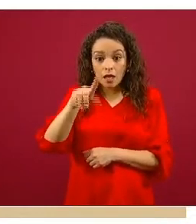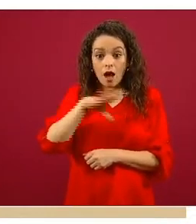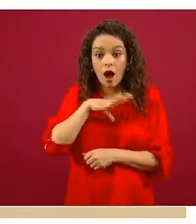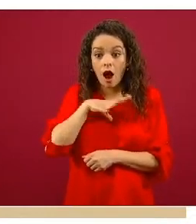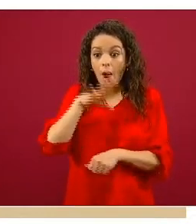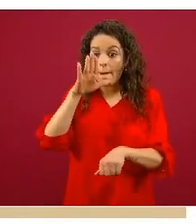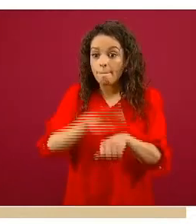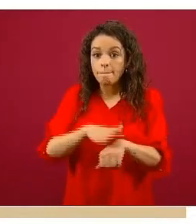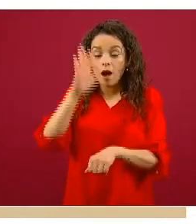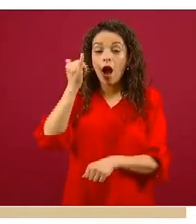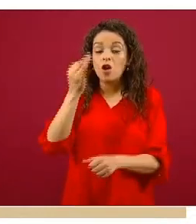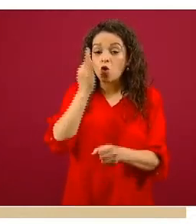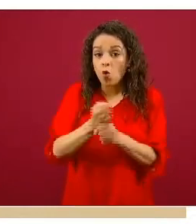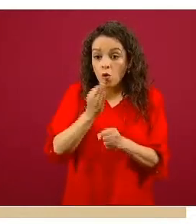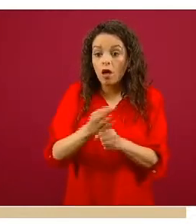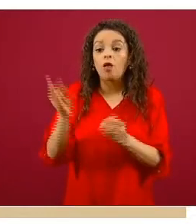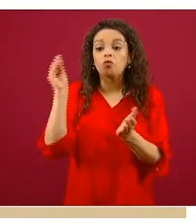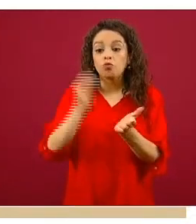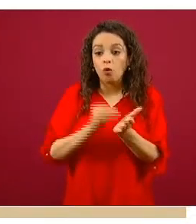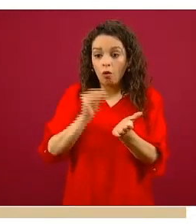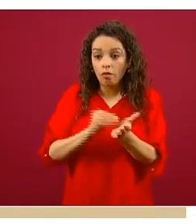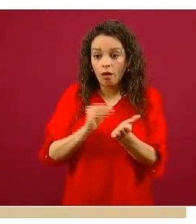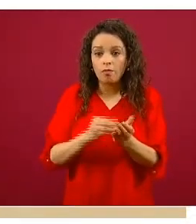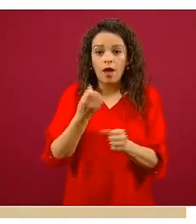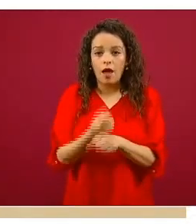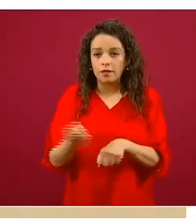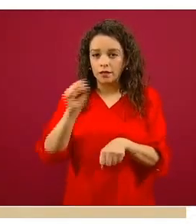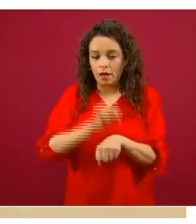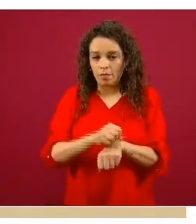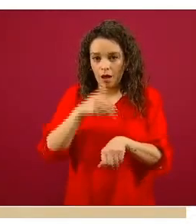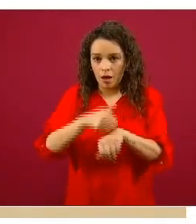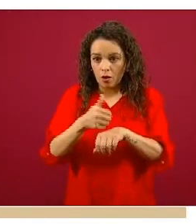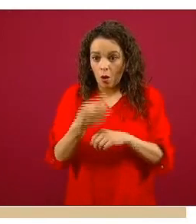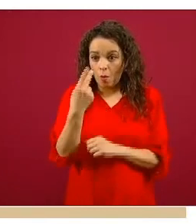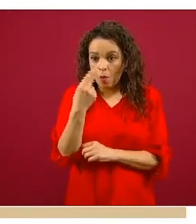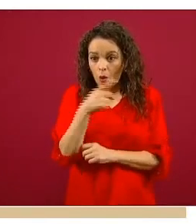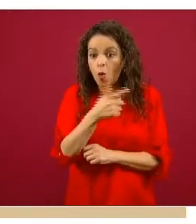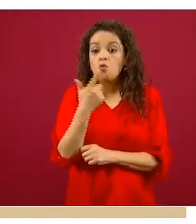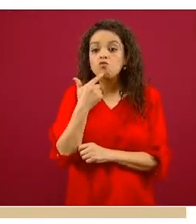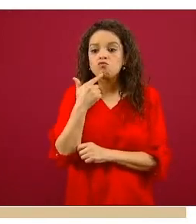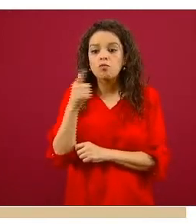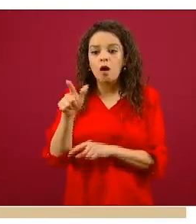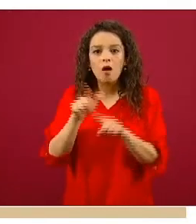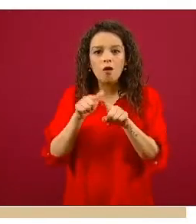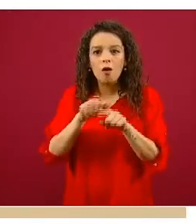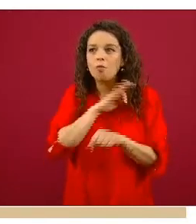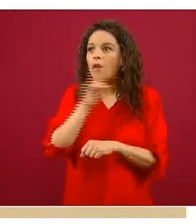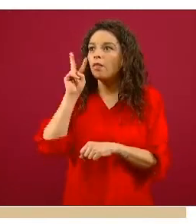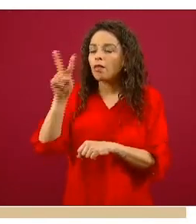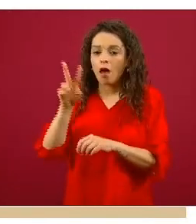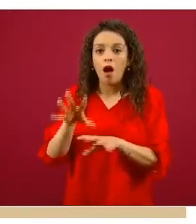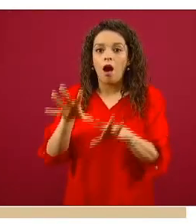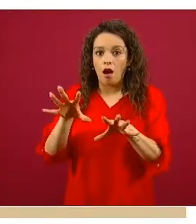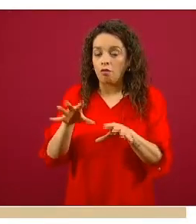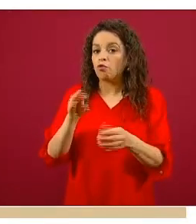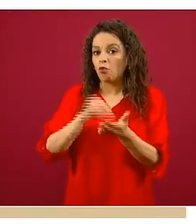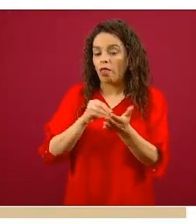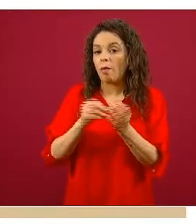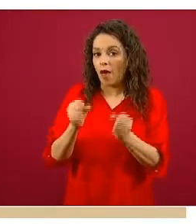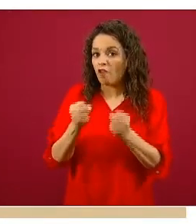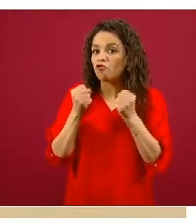teniendo todavía, porque en el corte de la semana 25 todavía el rojo es bastante intenso, tuvo la mayor intensidad en